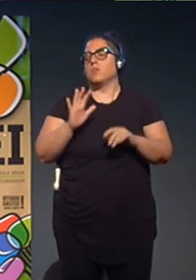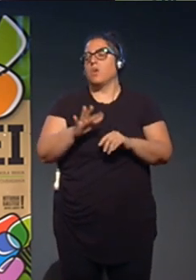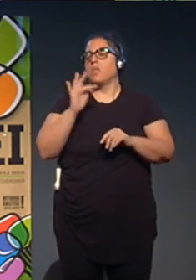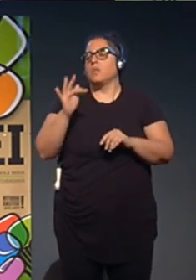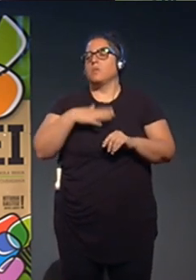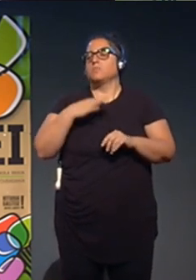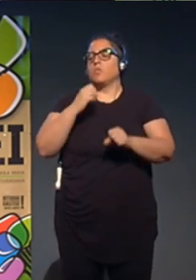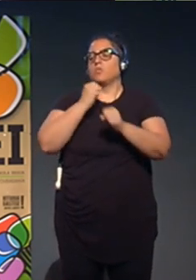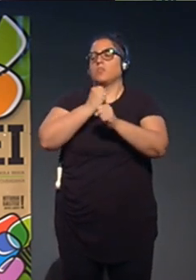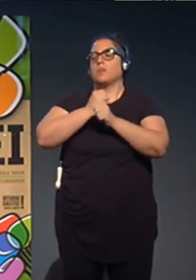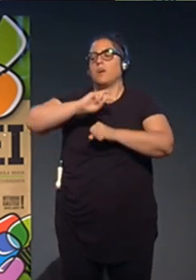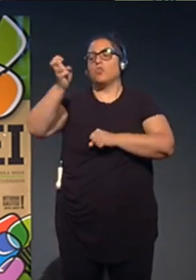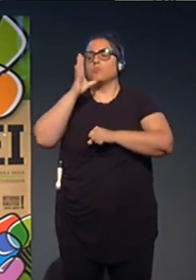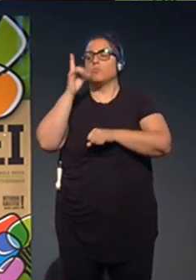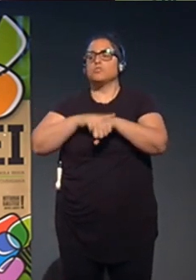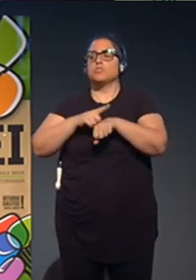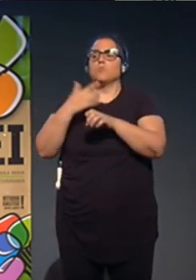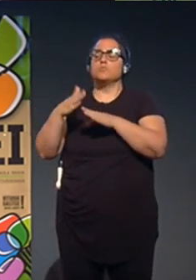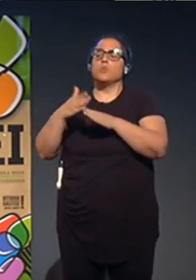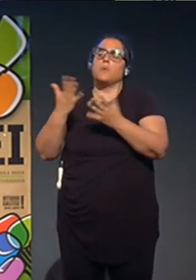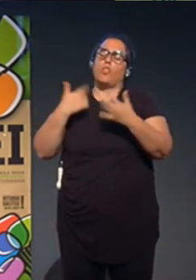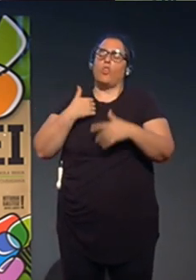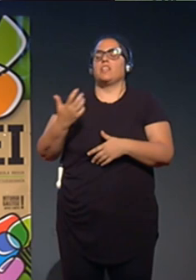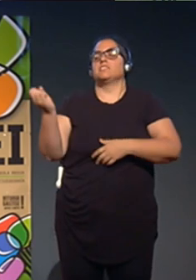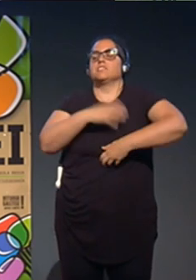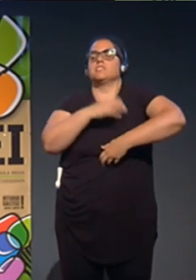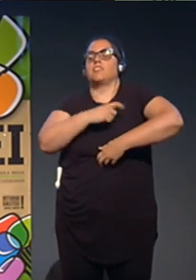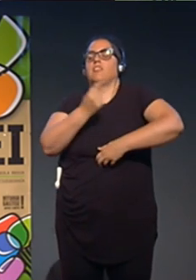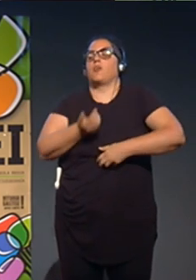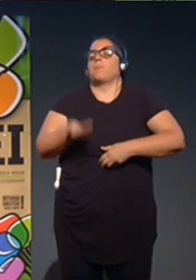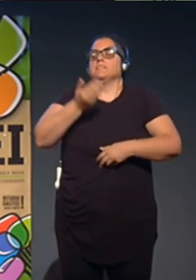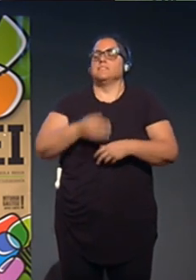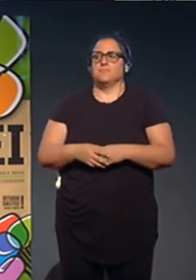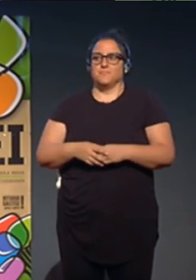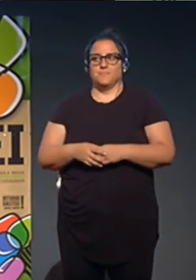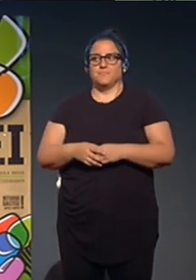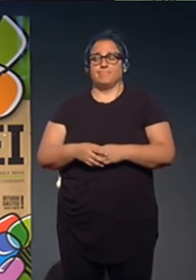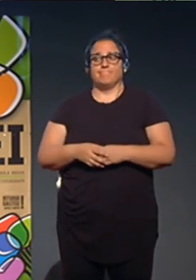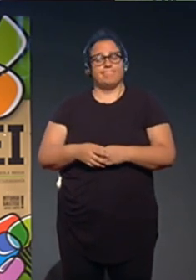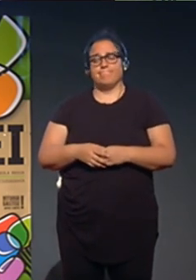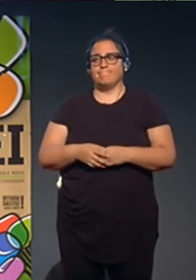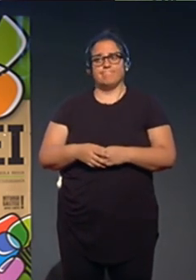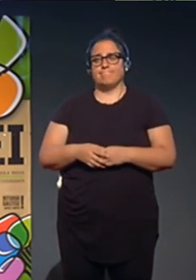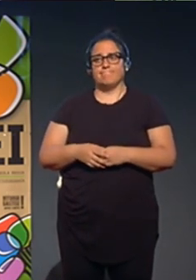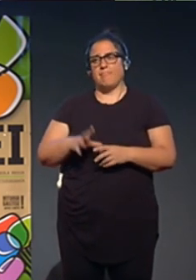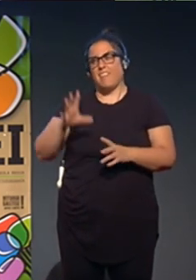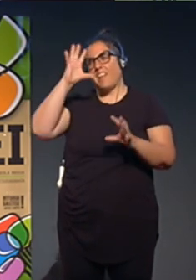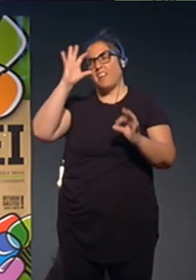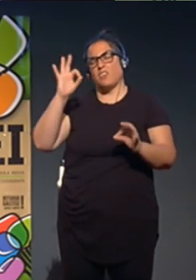puedo hacer otro trabajo porque me queda más tiempo y así gano más eso es lo que no tiene sentido